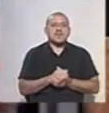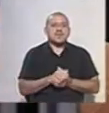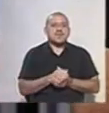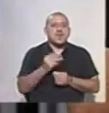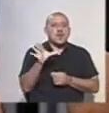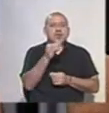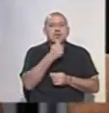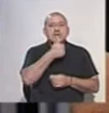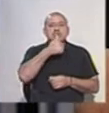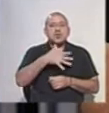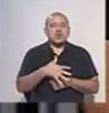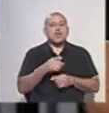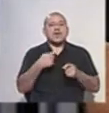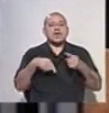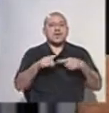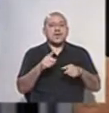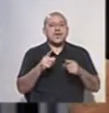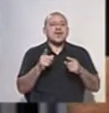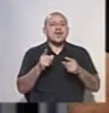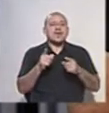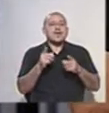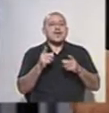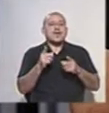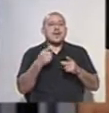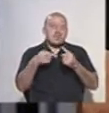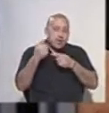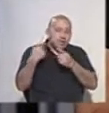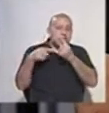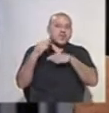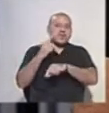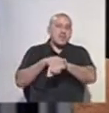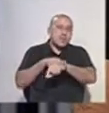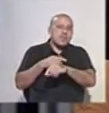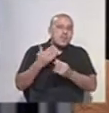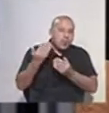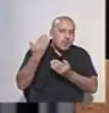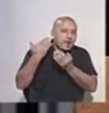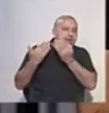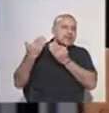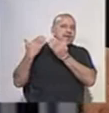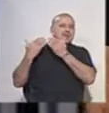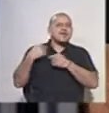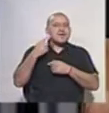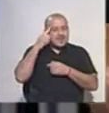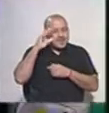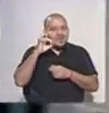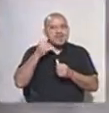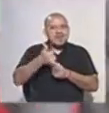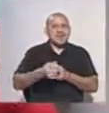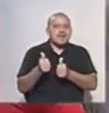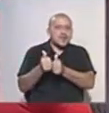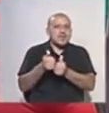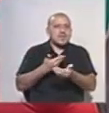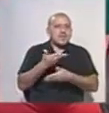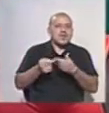historias forman parte de alguna forma del espectáculo. De, ¿no? O sea, van yendo hacia atrás en el tiempo. Esta para rescatar, no, por ejemplo. Esta no, pero imagínate que él,